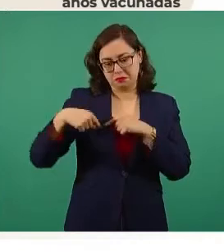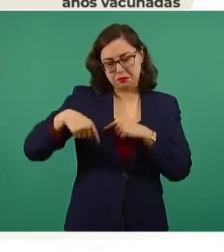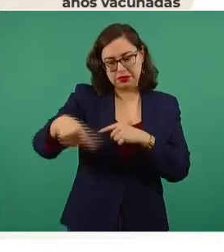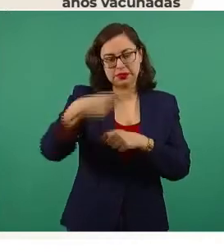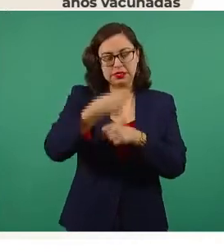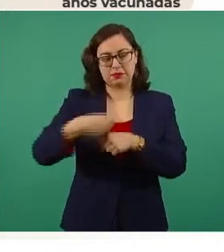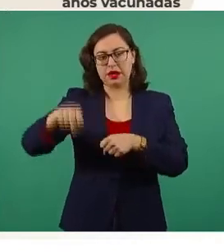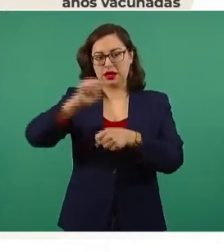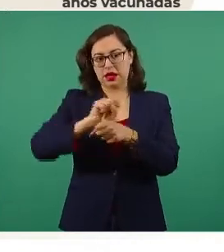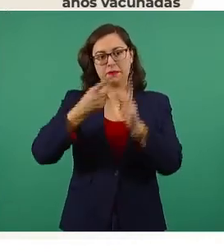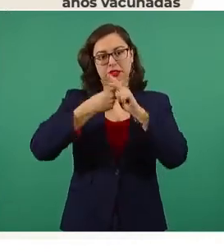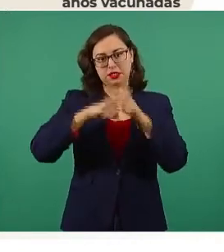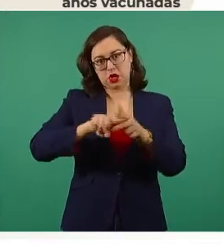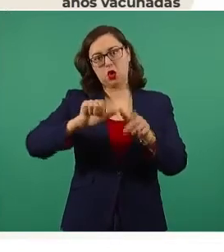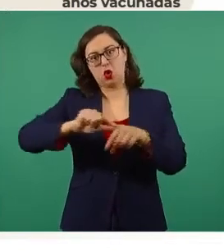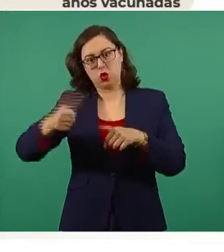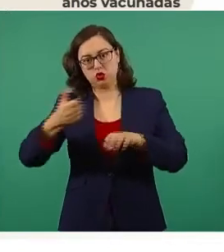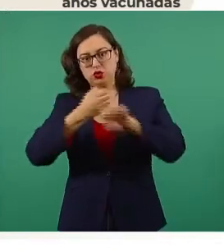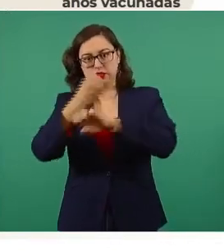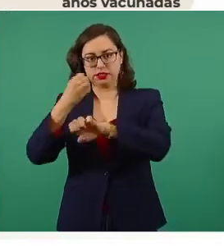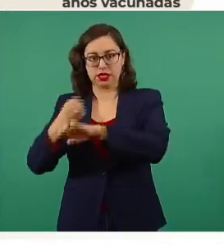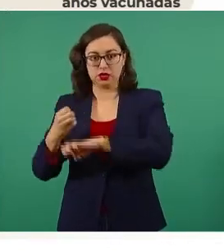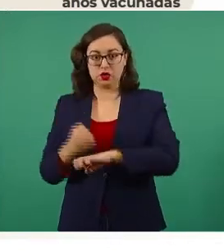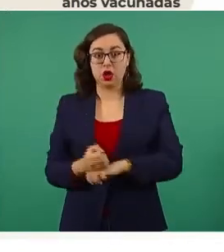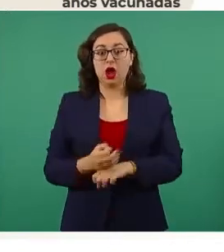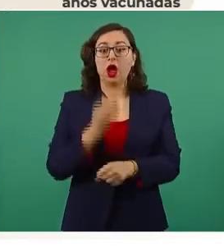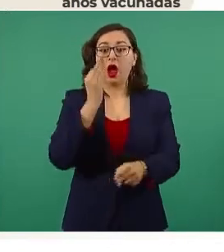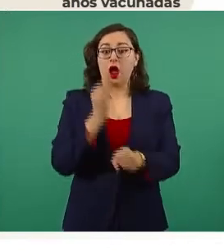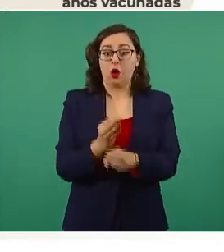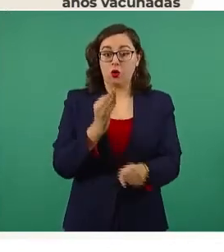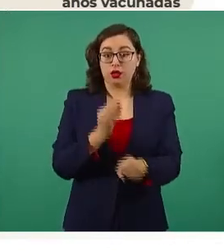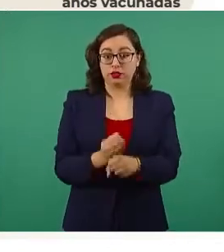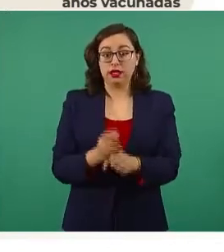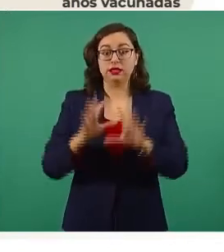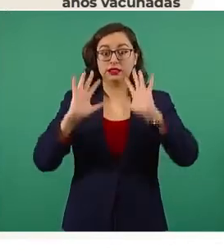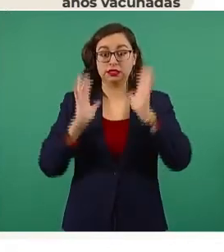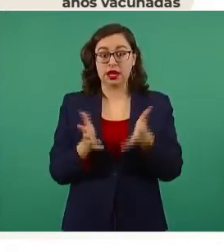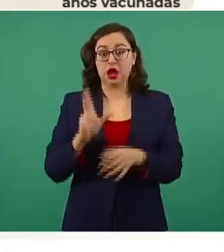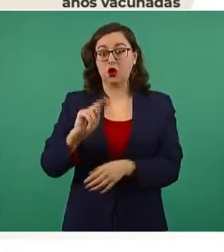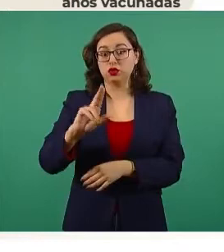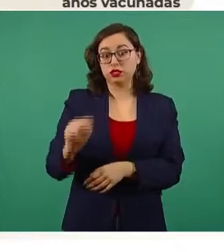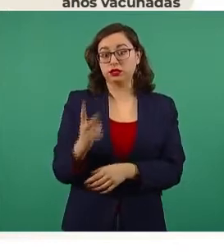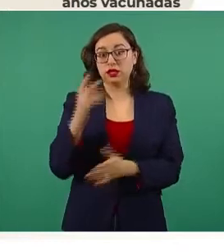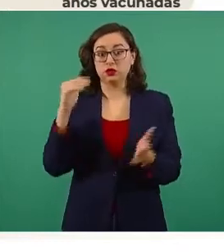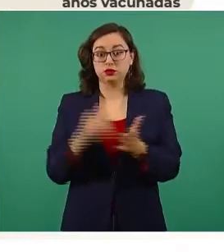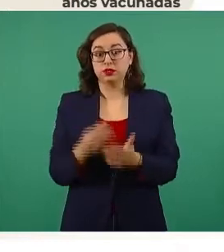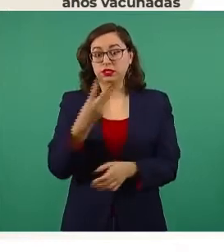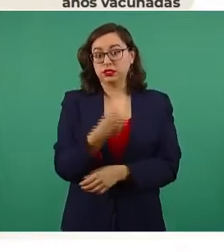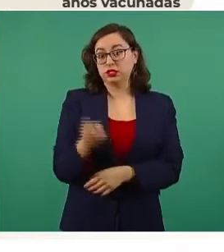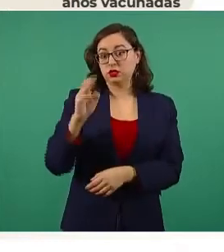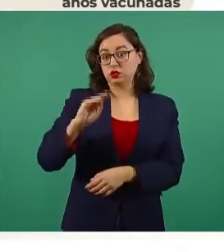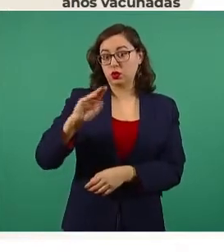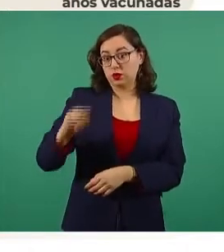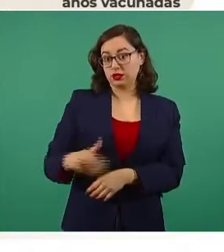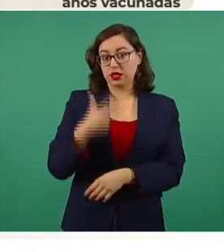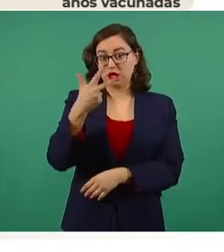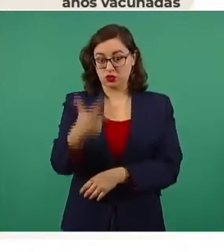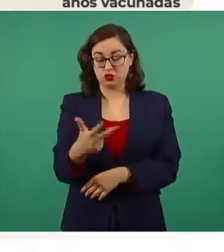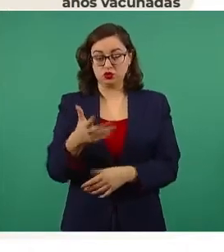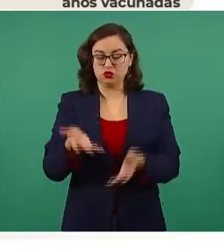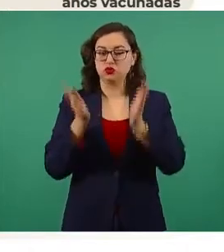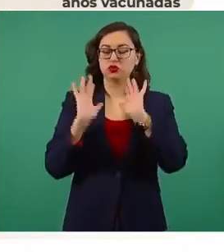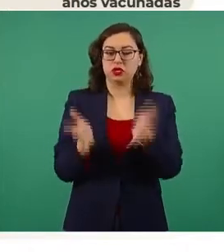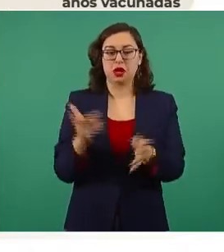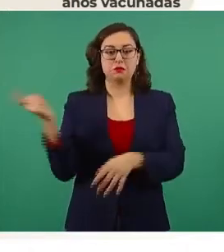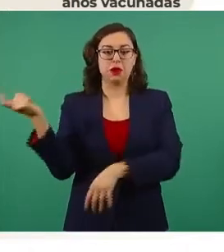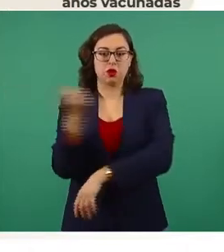tenemos 82.398 personas que tan solo en el día de ayer ya fueron vacunadas y tienen 40 a 49